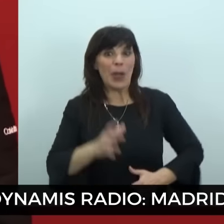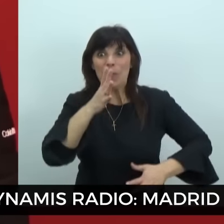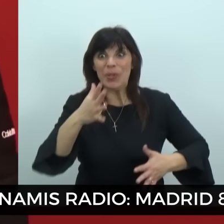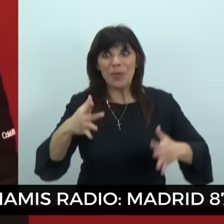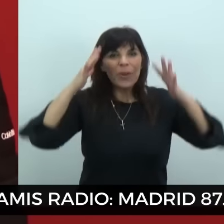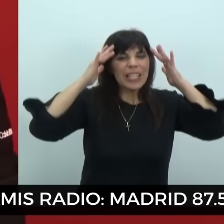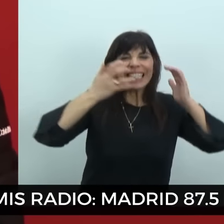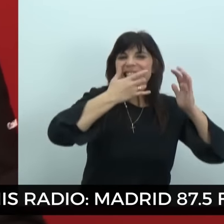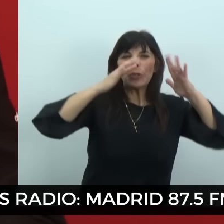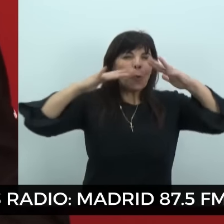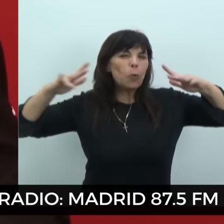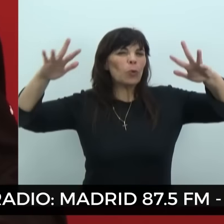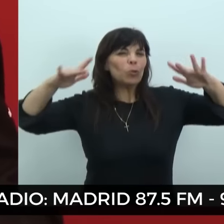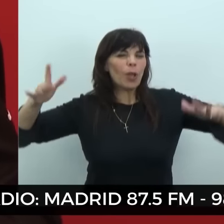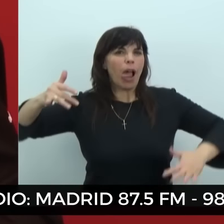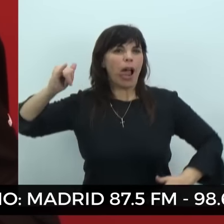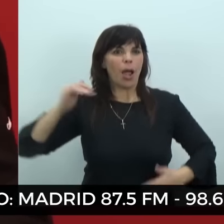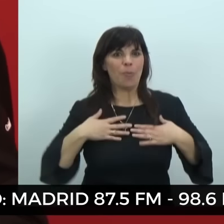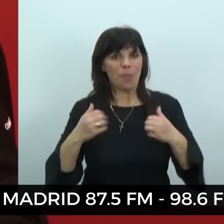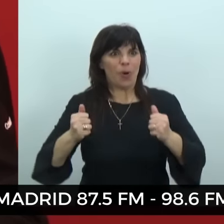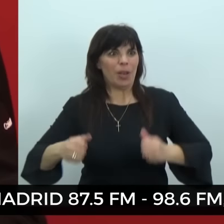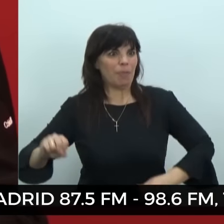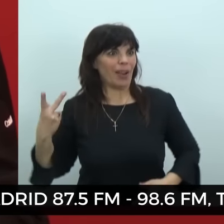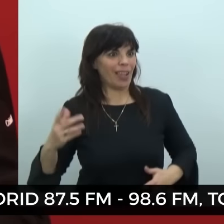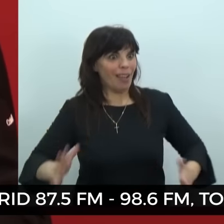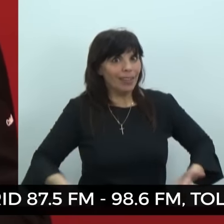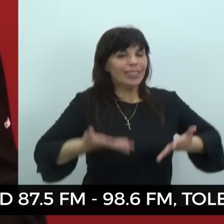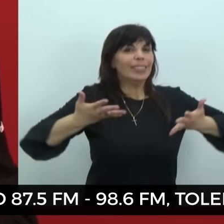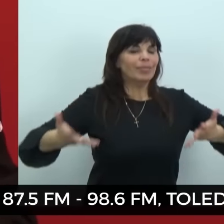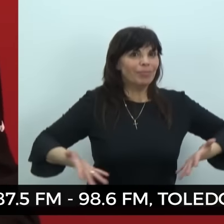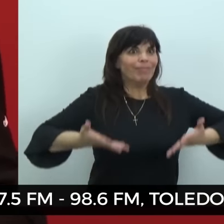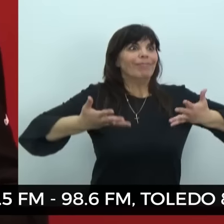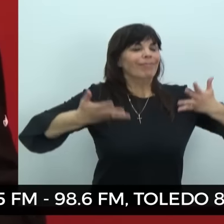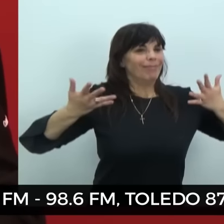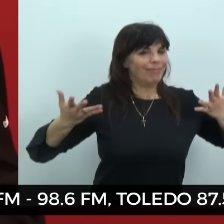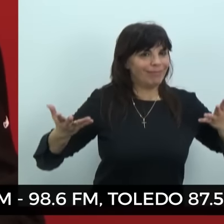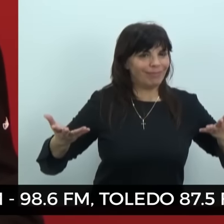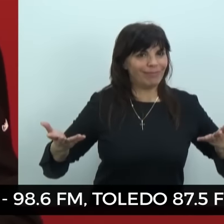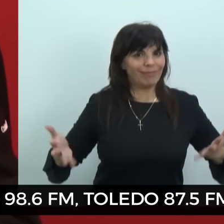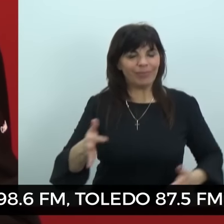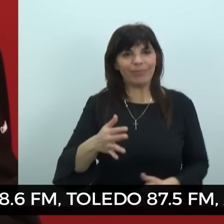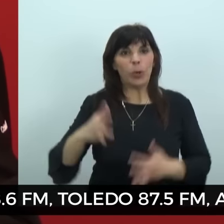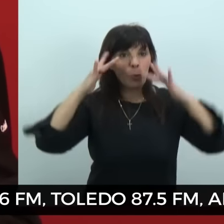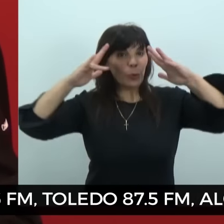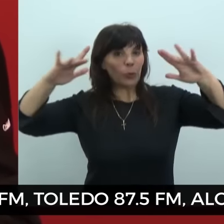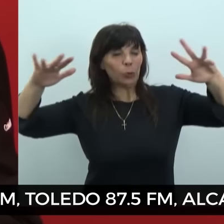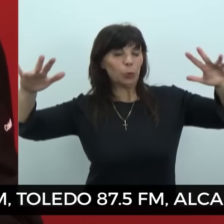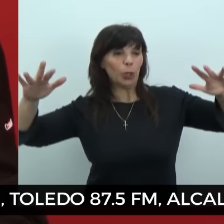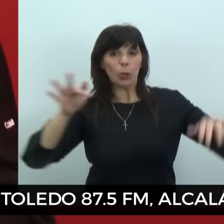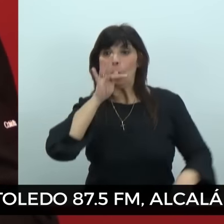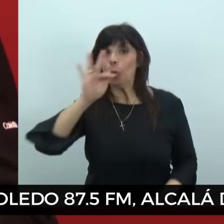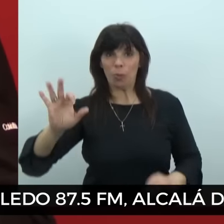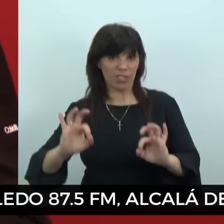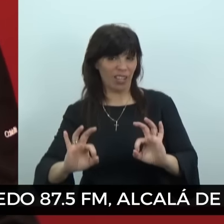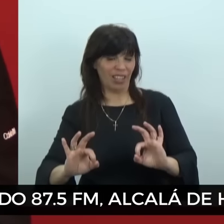levantarte. Un sueño tiene el poder de animarte. Un sueño es una promesa. Tú